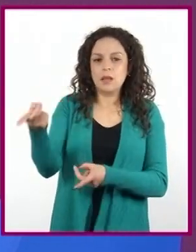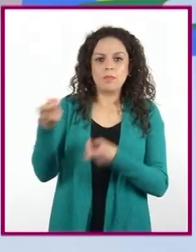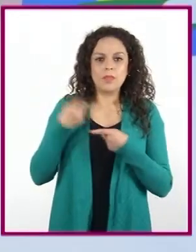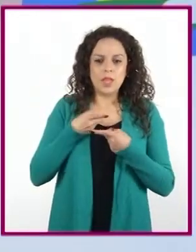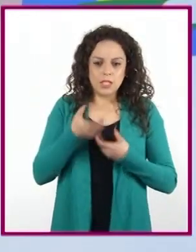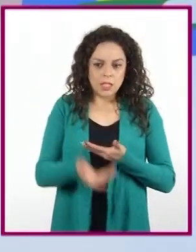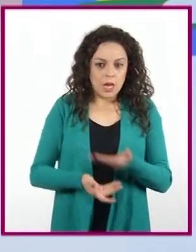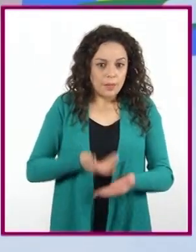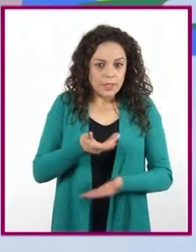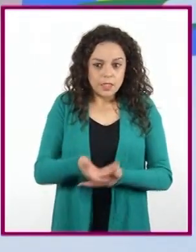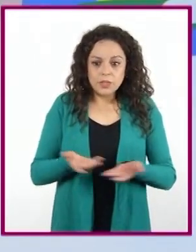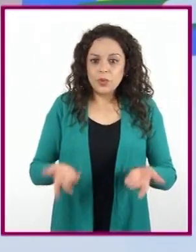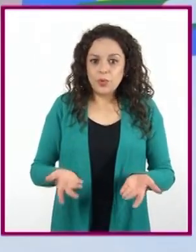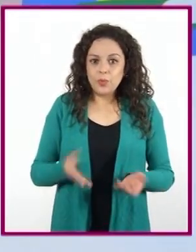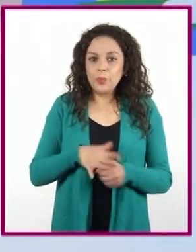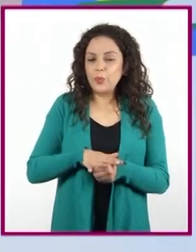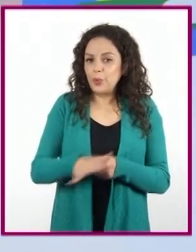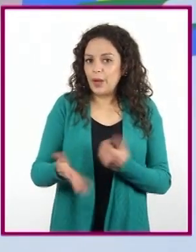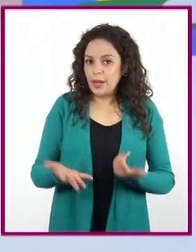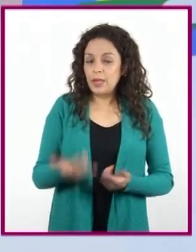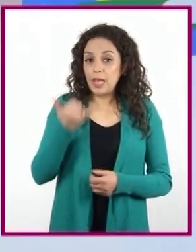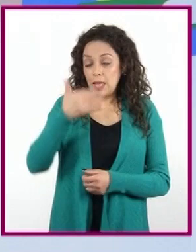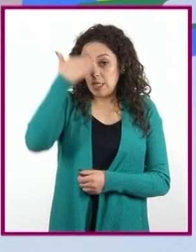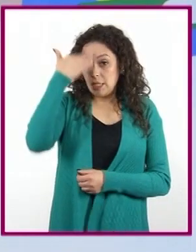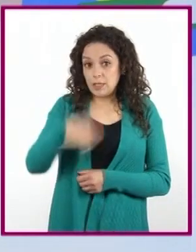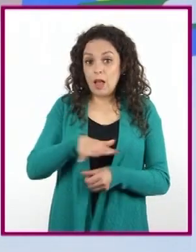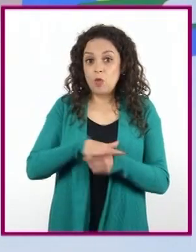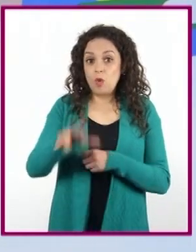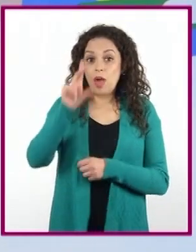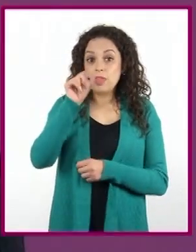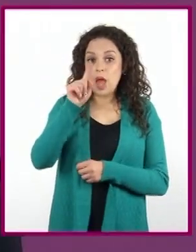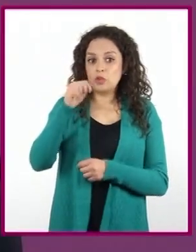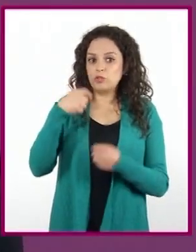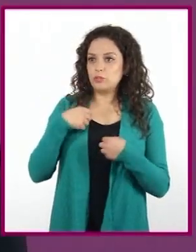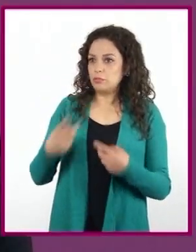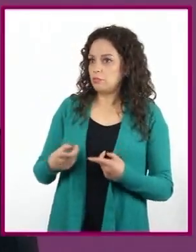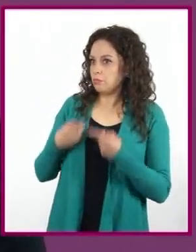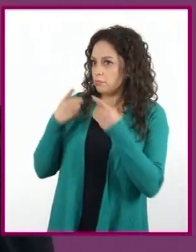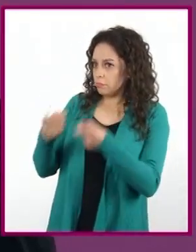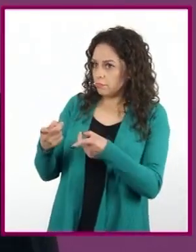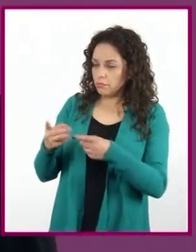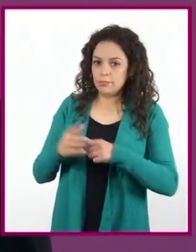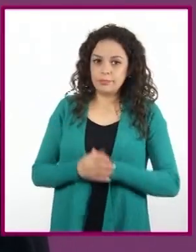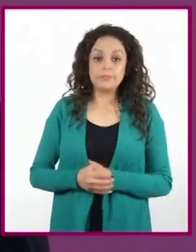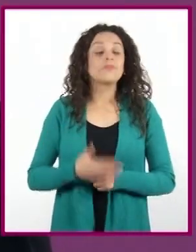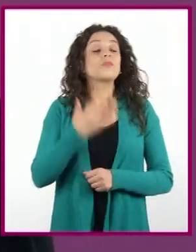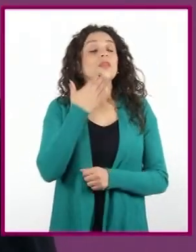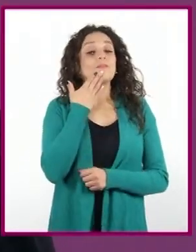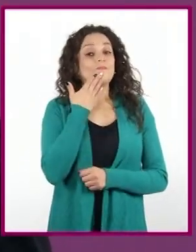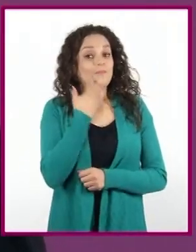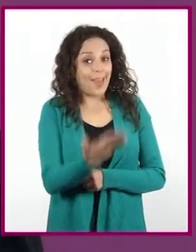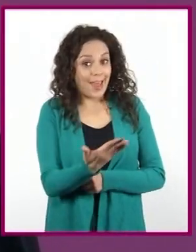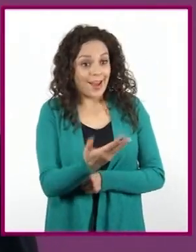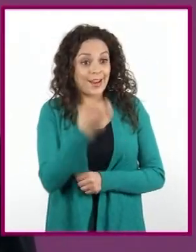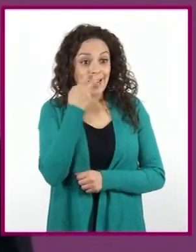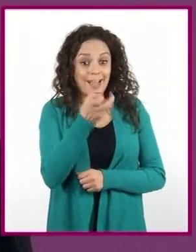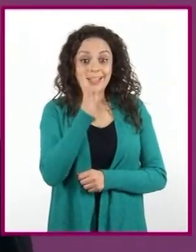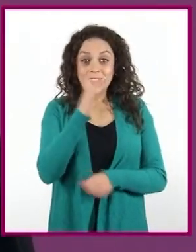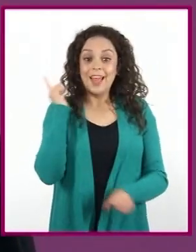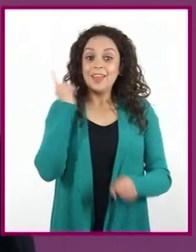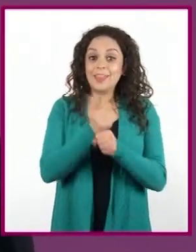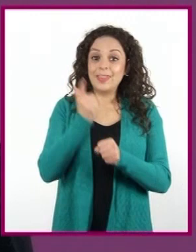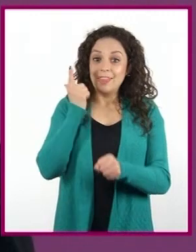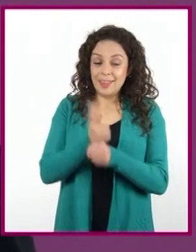ofreciendo. Además, saber qué datos iba a proporcionar. Muy bien, identificaste la estructura y